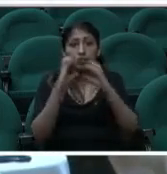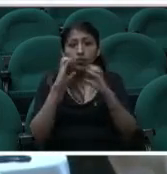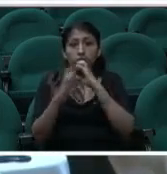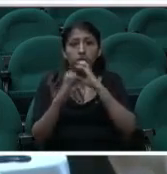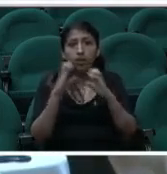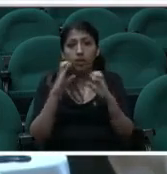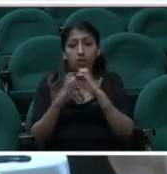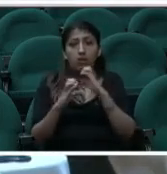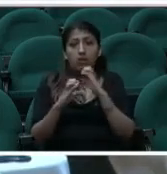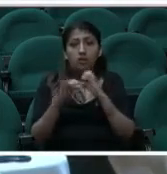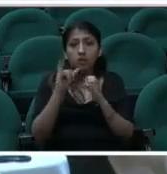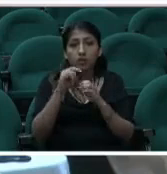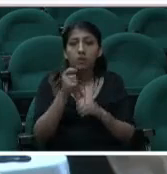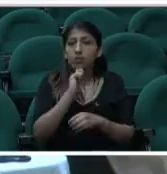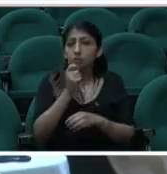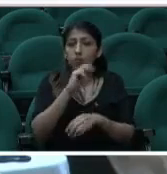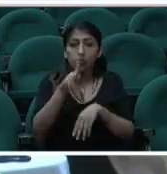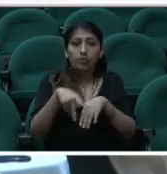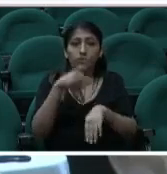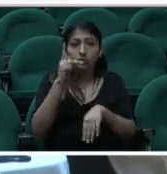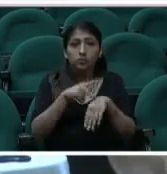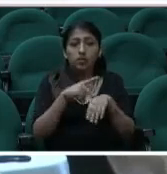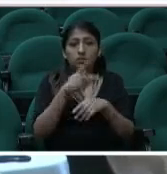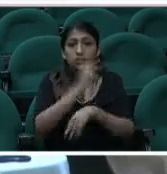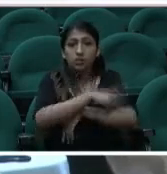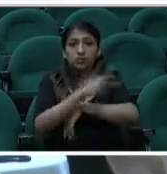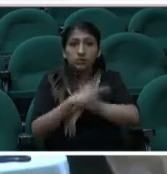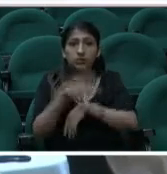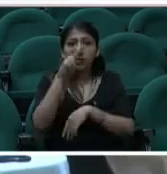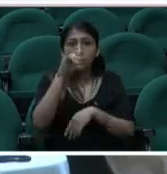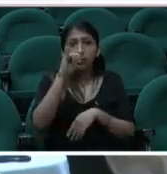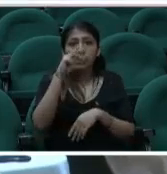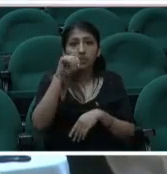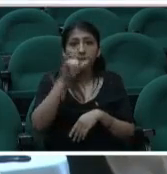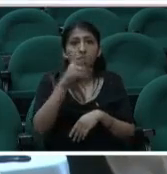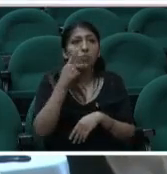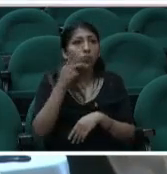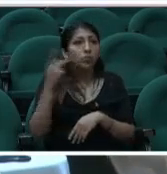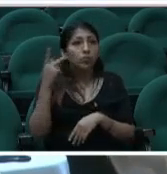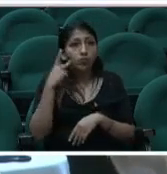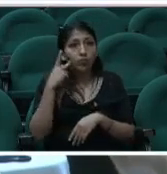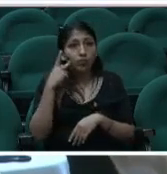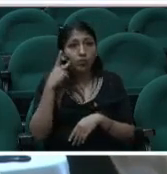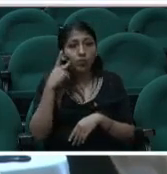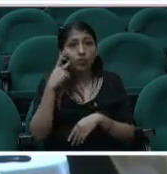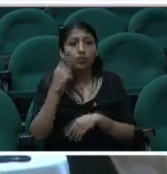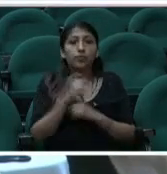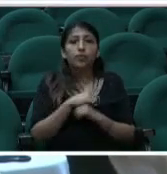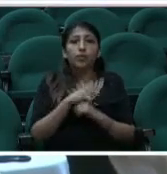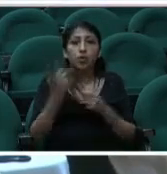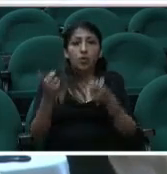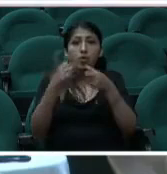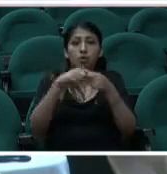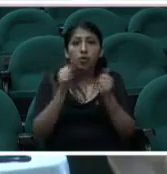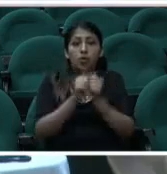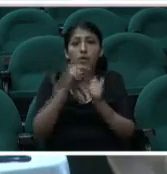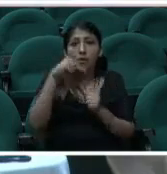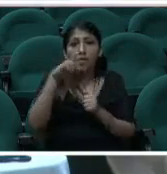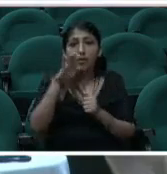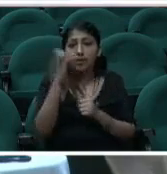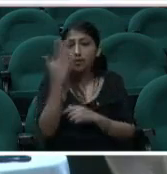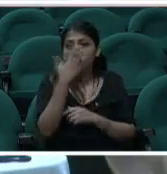y periodistas profesionales de pastaza rima y puyo y por supuesto en convenio con premier